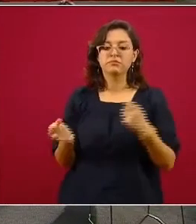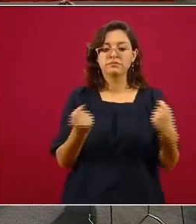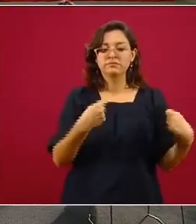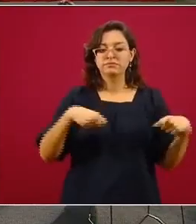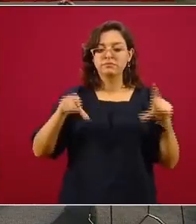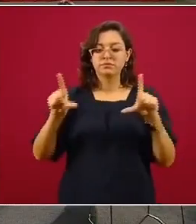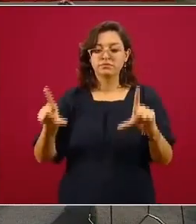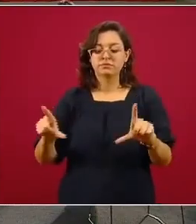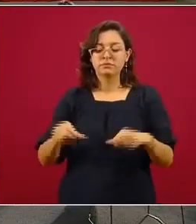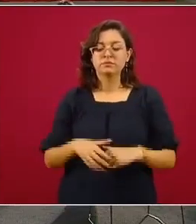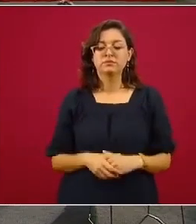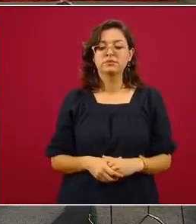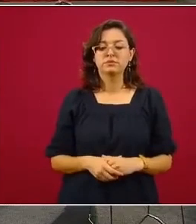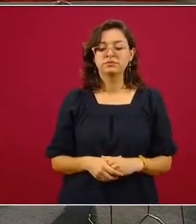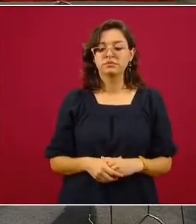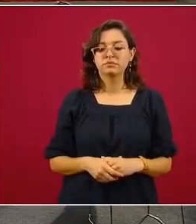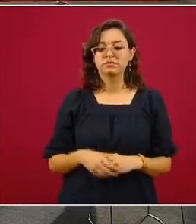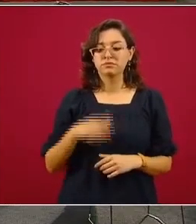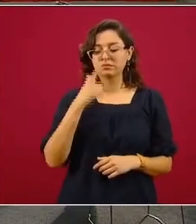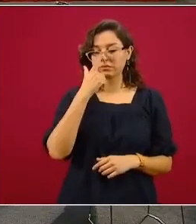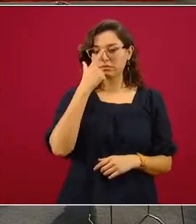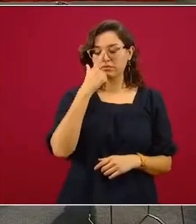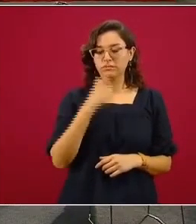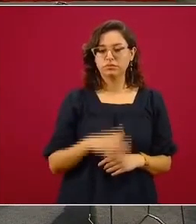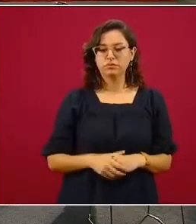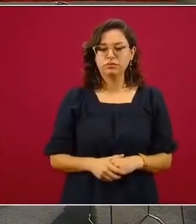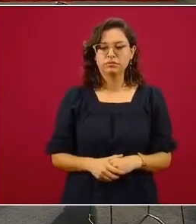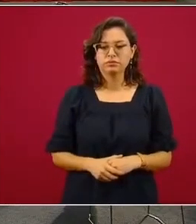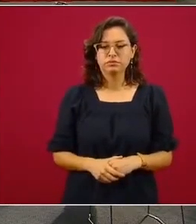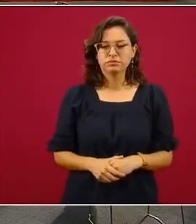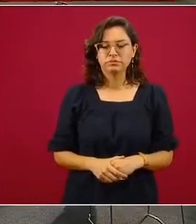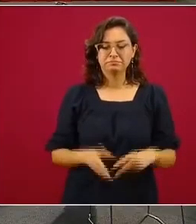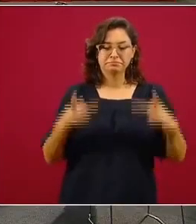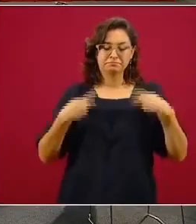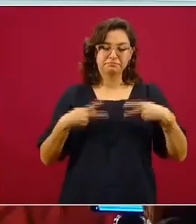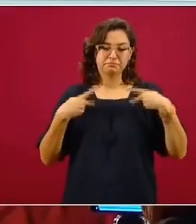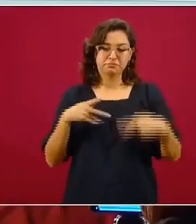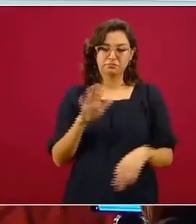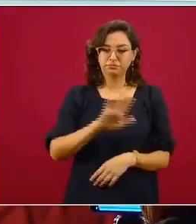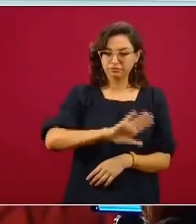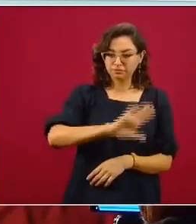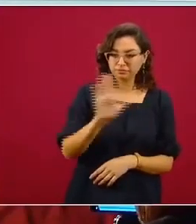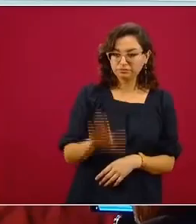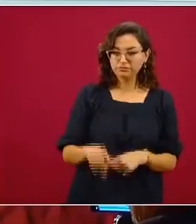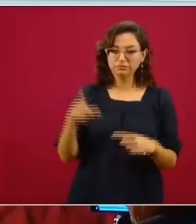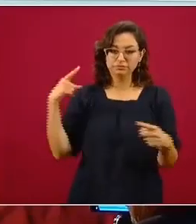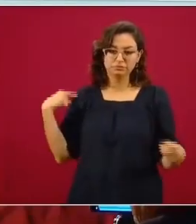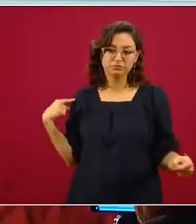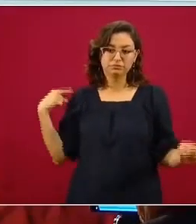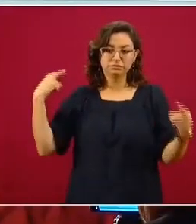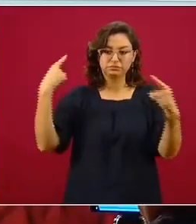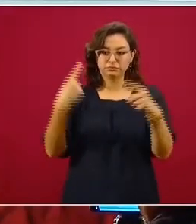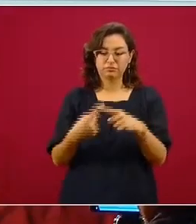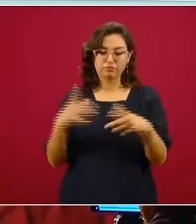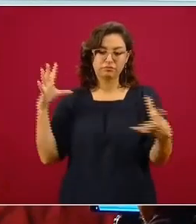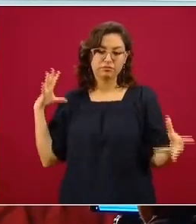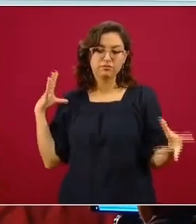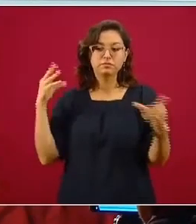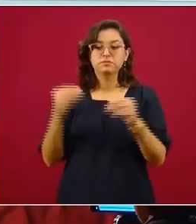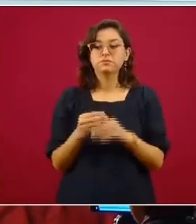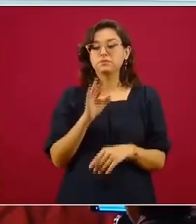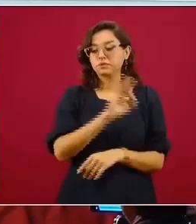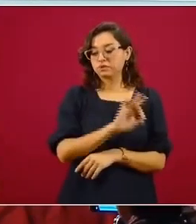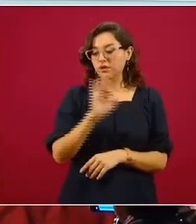diapositiva, que es precisamente la distribución de las defunciones que hasta el momento han ocurrido. Esta distribución es por fecha